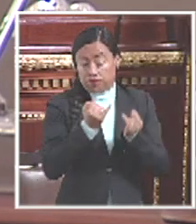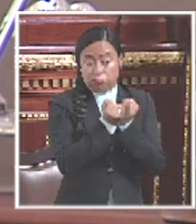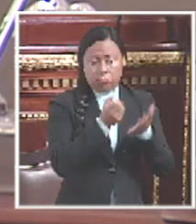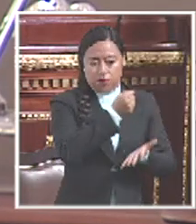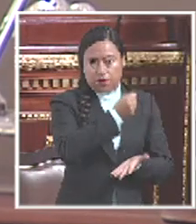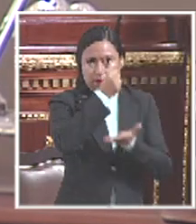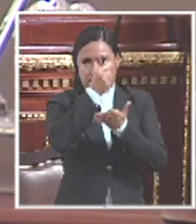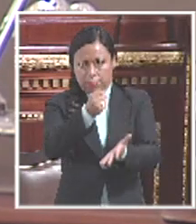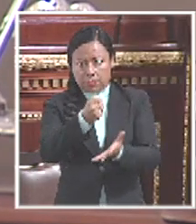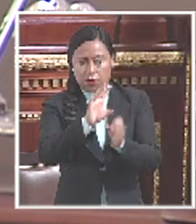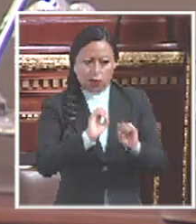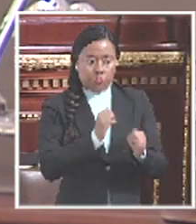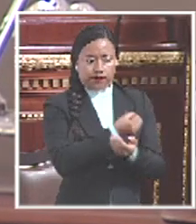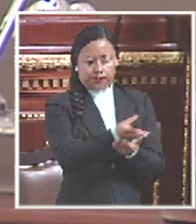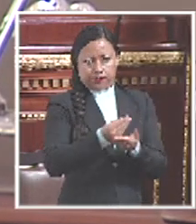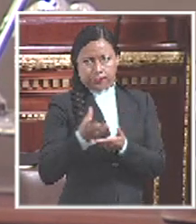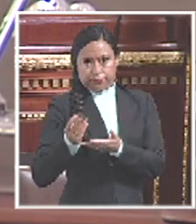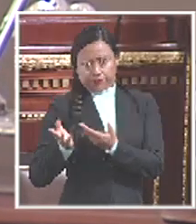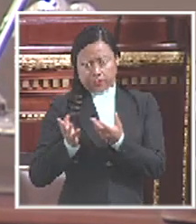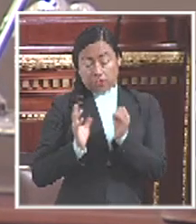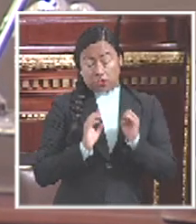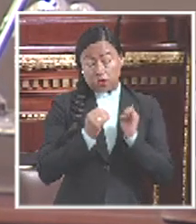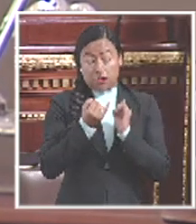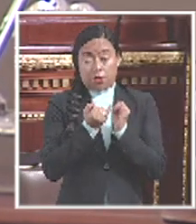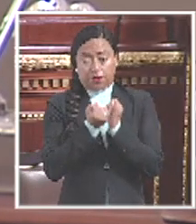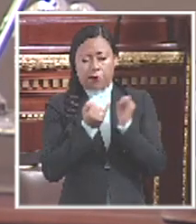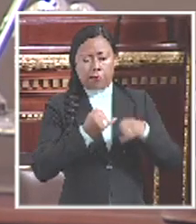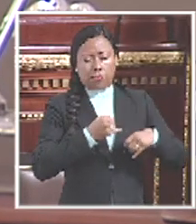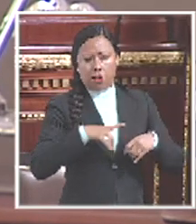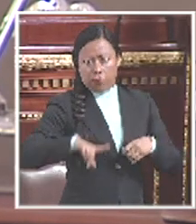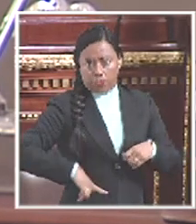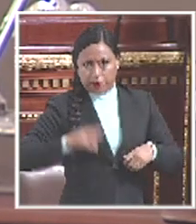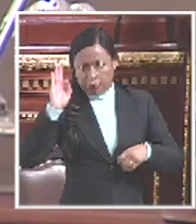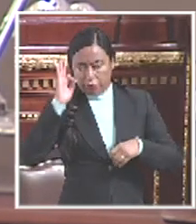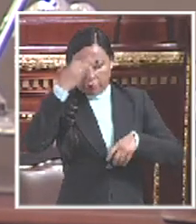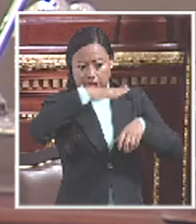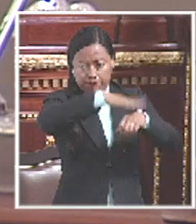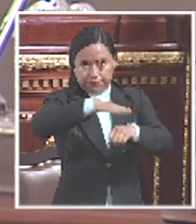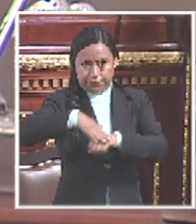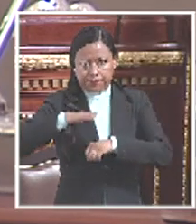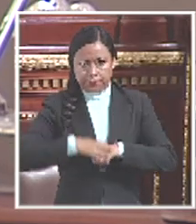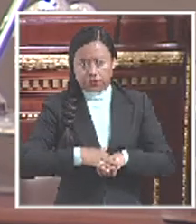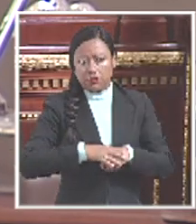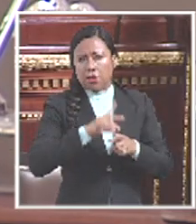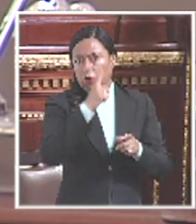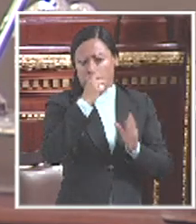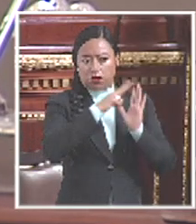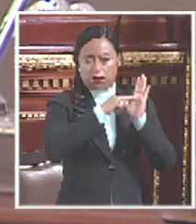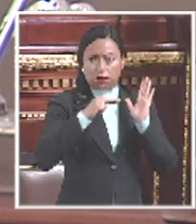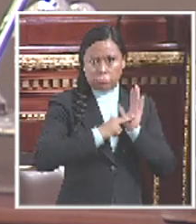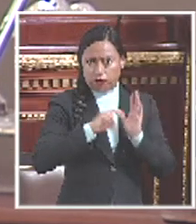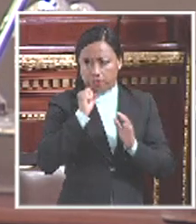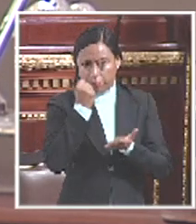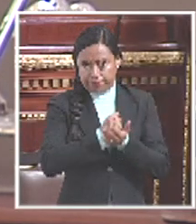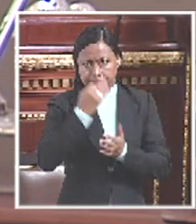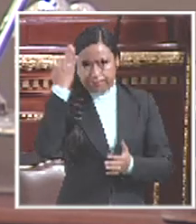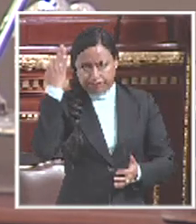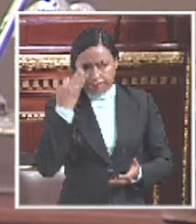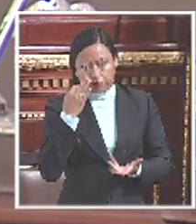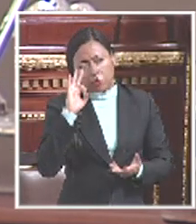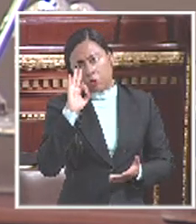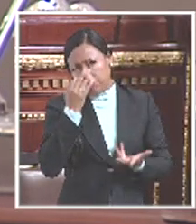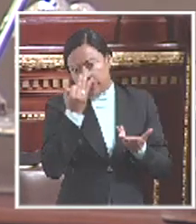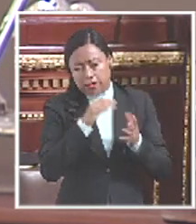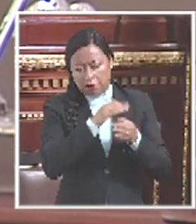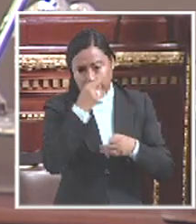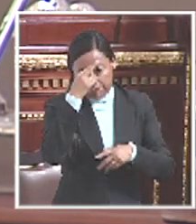plástico, además, por medio del cual se exhorta al Gobierno federal a emitir una norma oficial mexicana en materia de plásticos